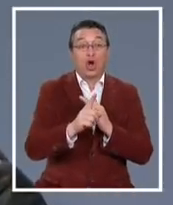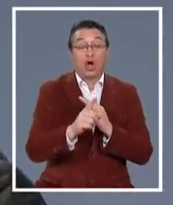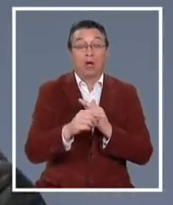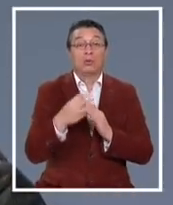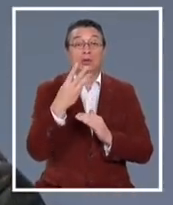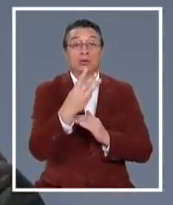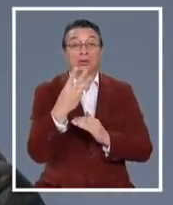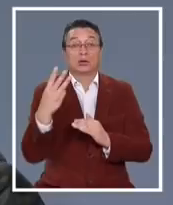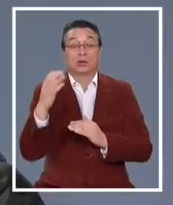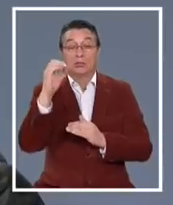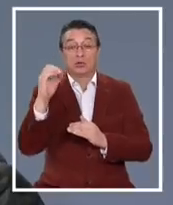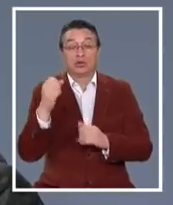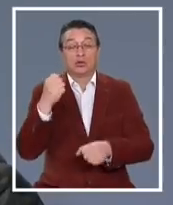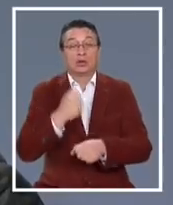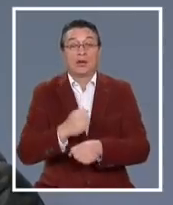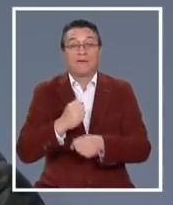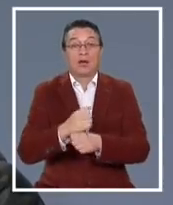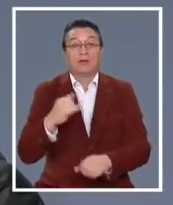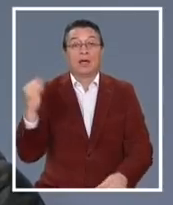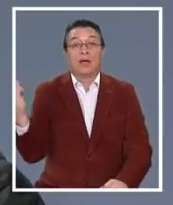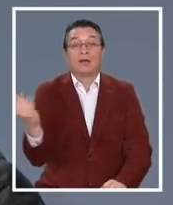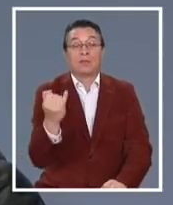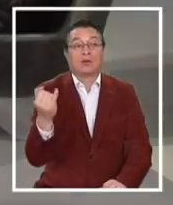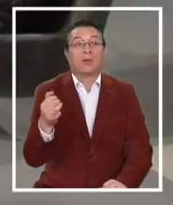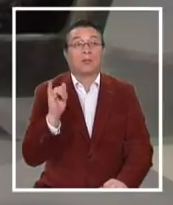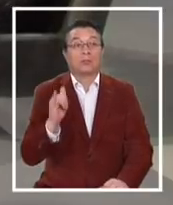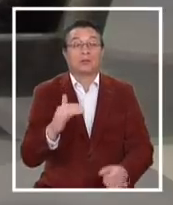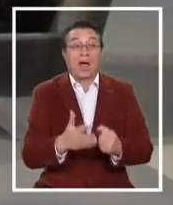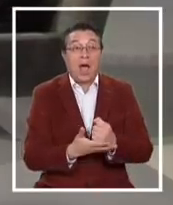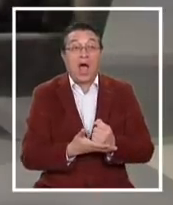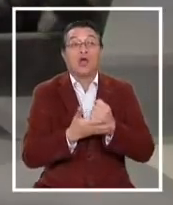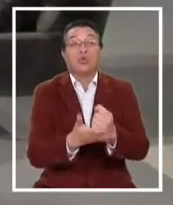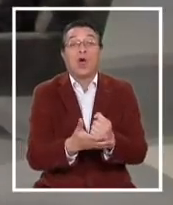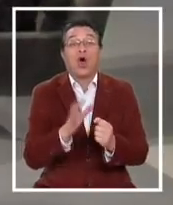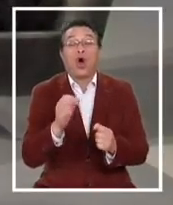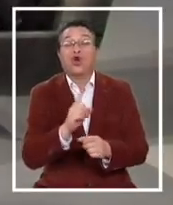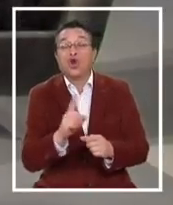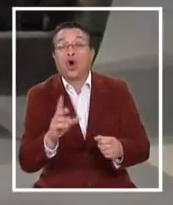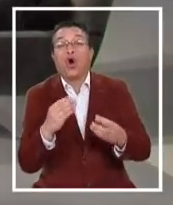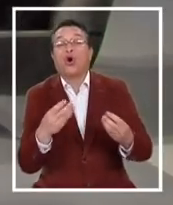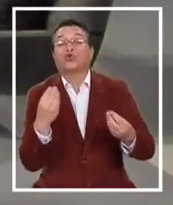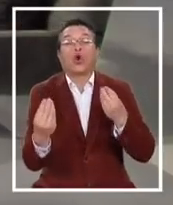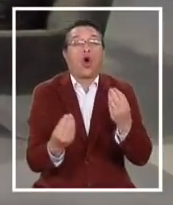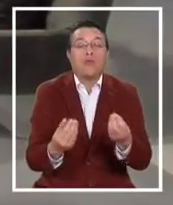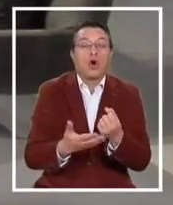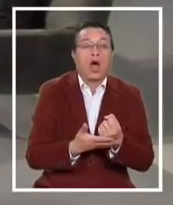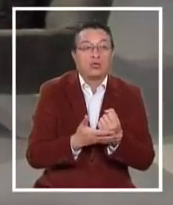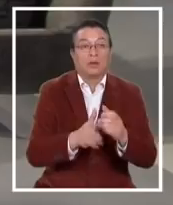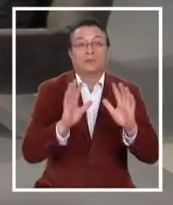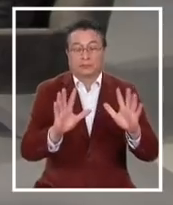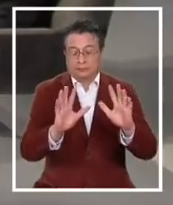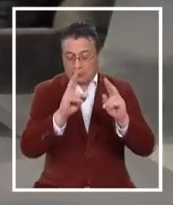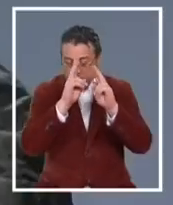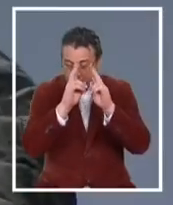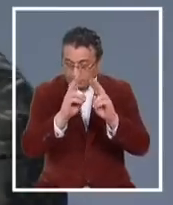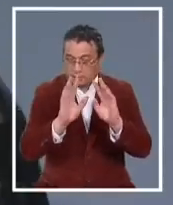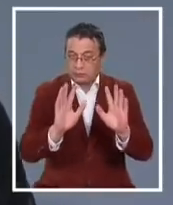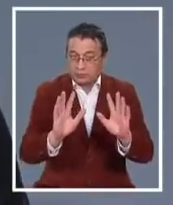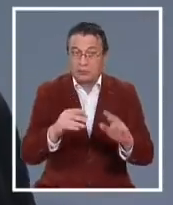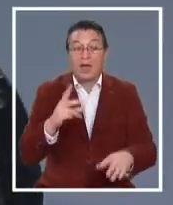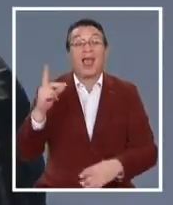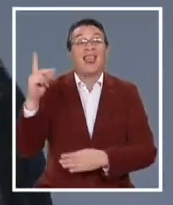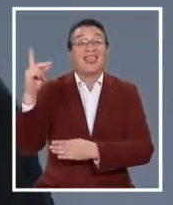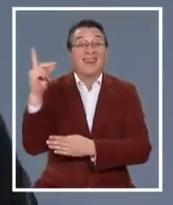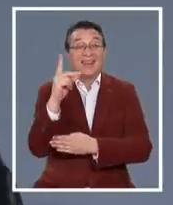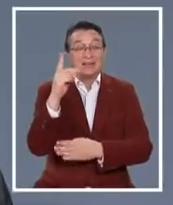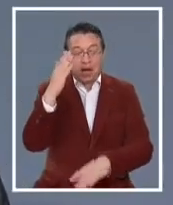chilenos trabaja informalmente. ¿Pero esa es la dicotomía, ayudar o no ayudar? Pero, ¿o cómo no, ayudar? Obvio. Claro. Lo que pasa, con todo respeto, la derecha